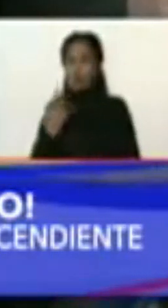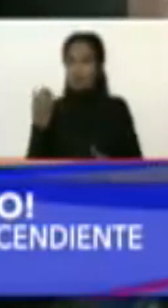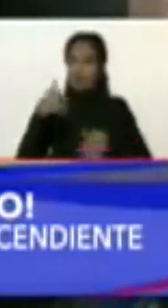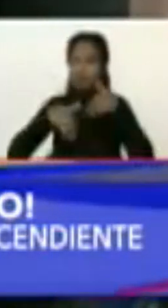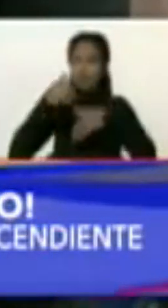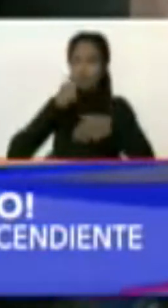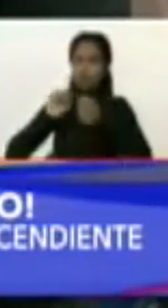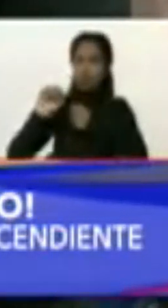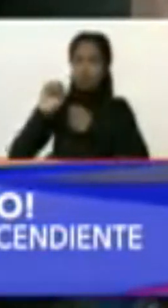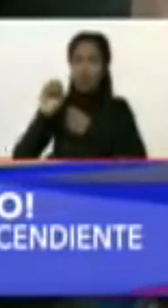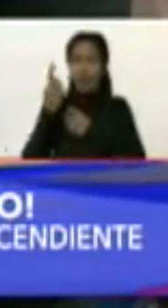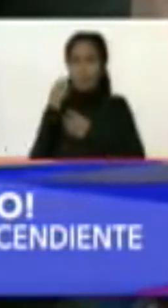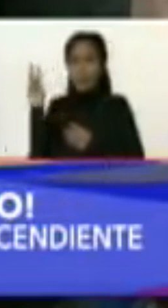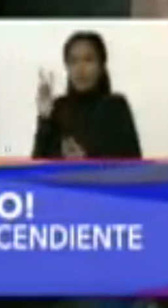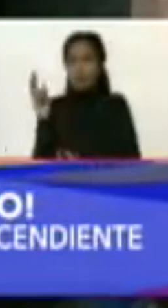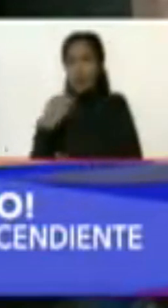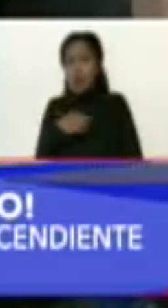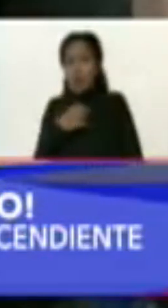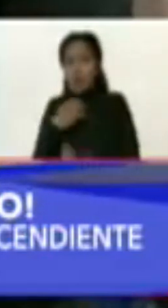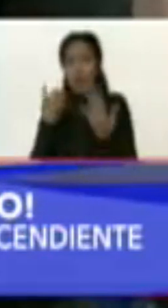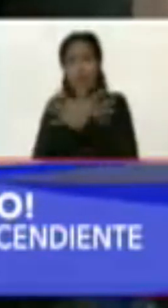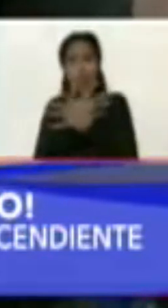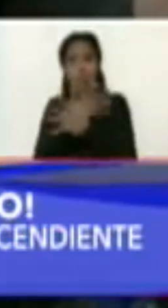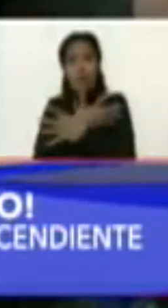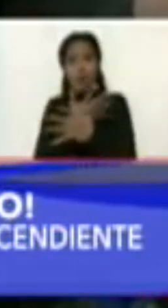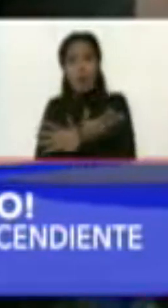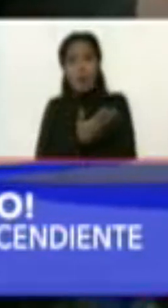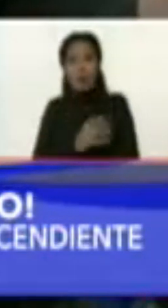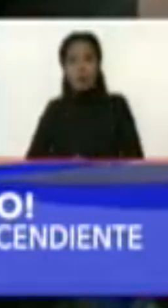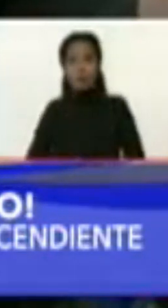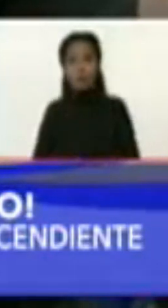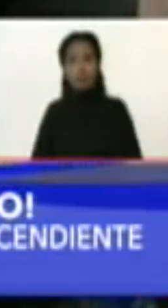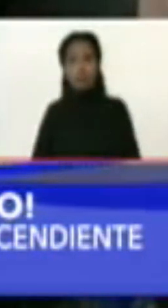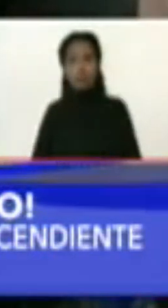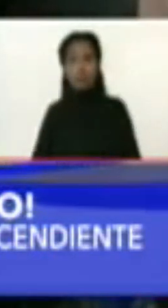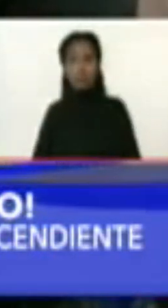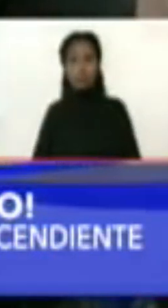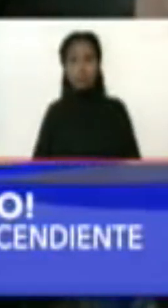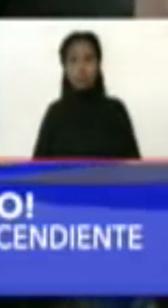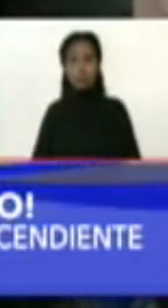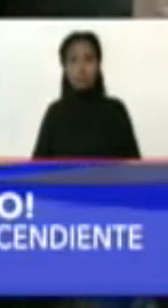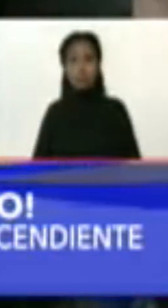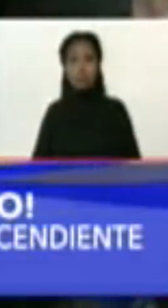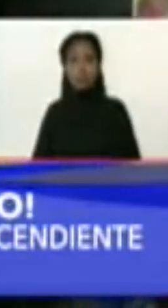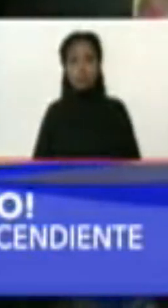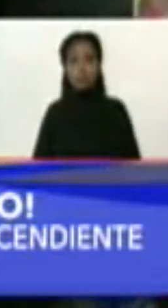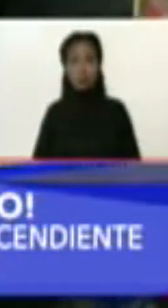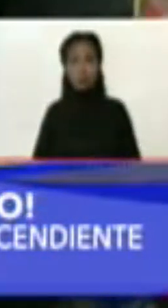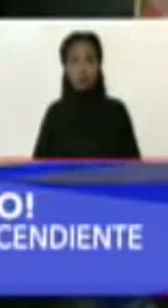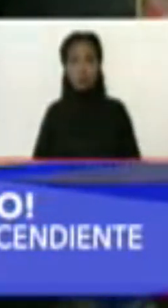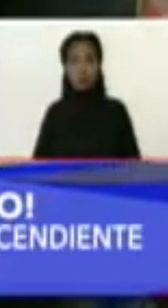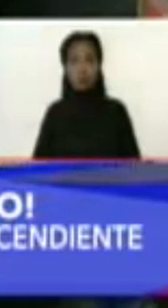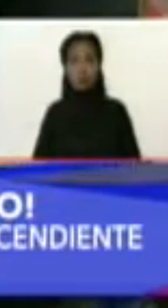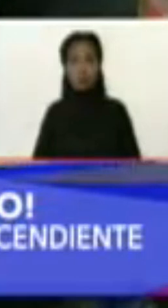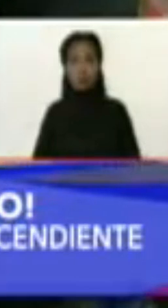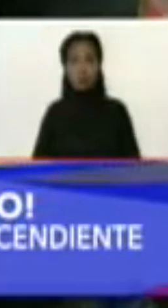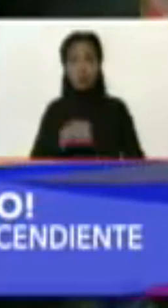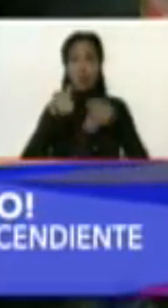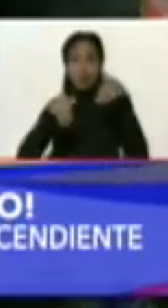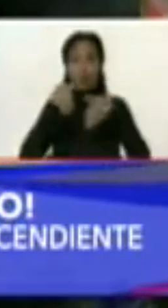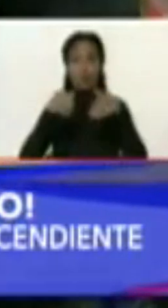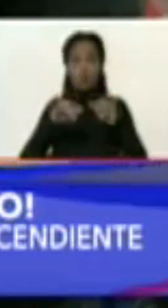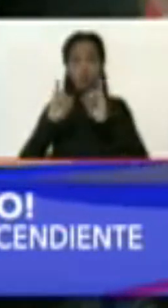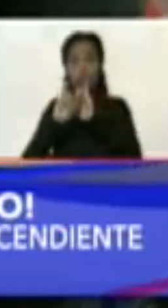en contra de Venezuela en la OEA. Votre ça pas supposé un vote diplomatique. Ese voto no puede ser un